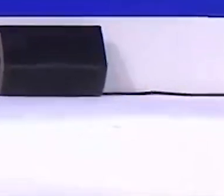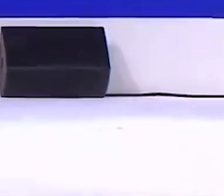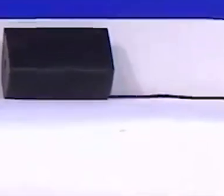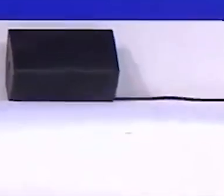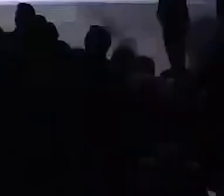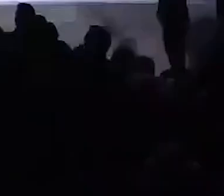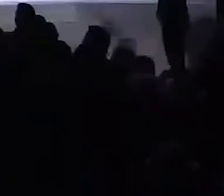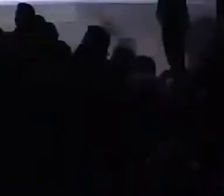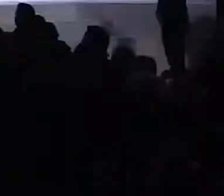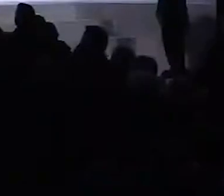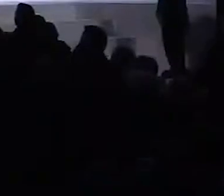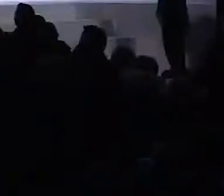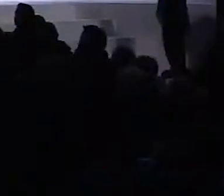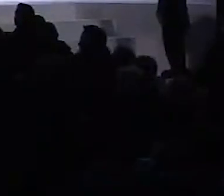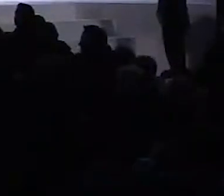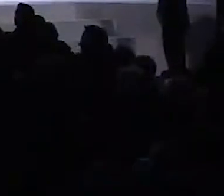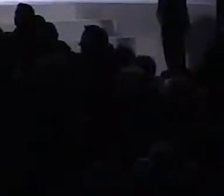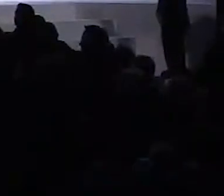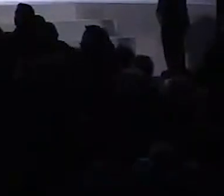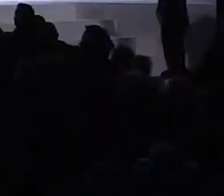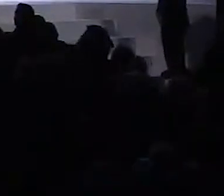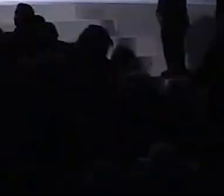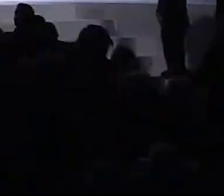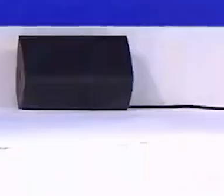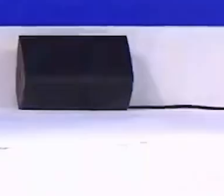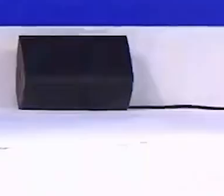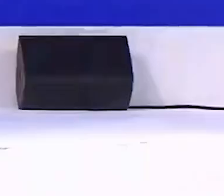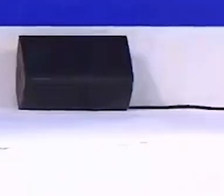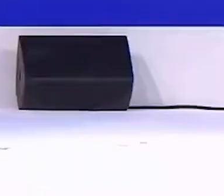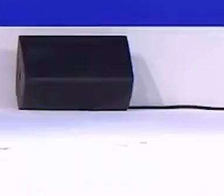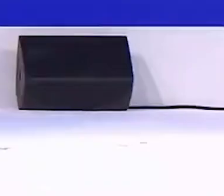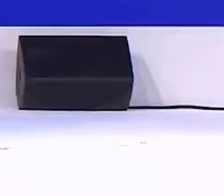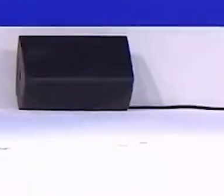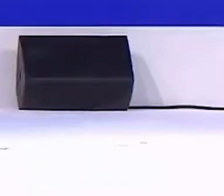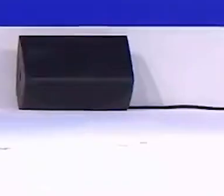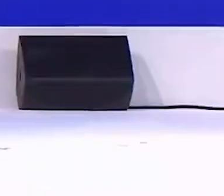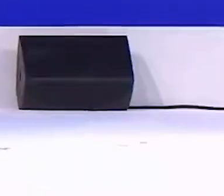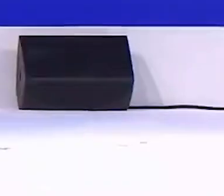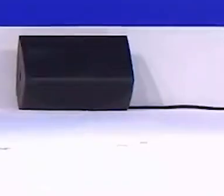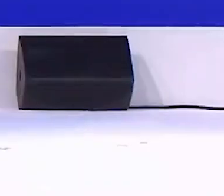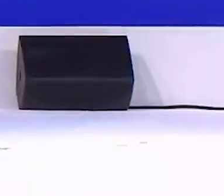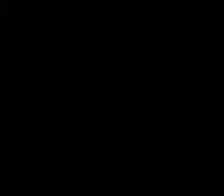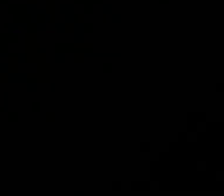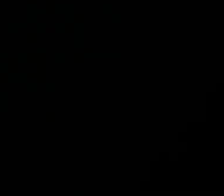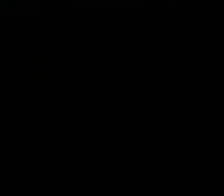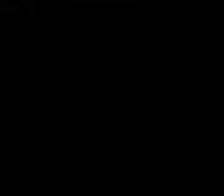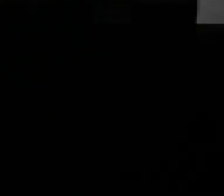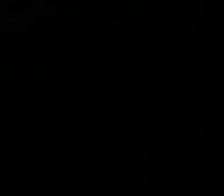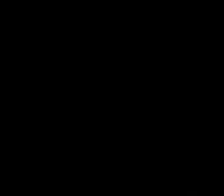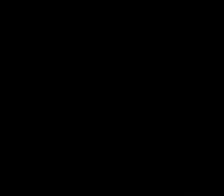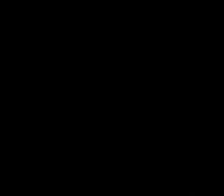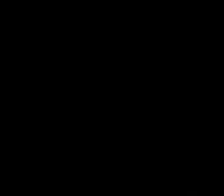Gracias. Vamos a salir por la derecha también. Vamos a pasar. Fantástico. Gracias.